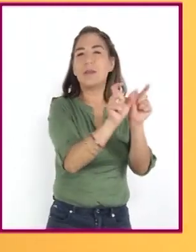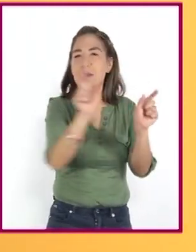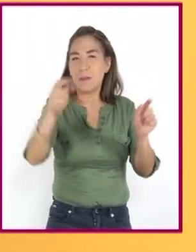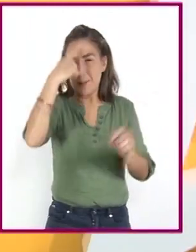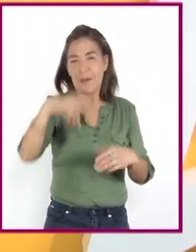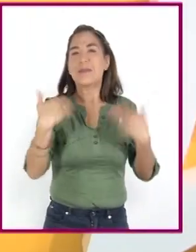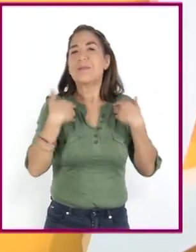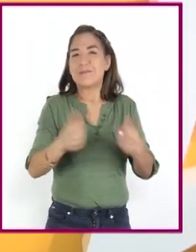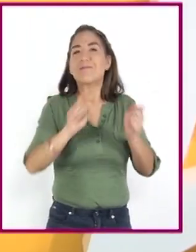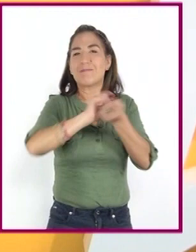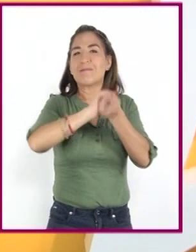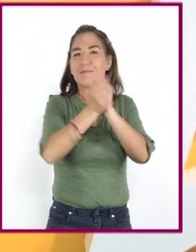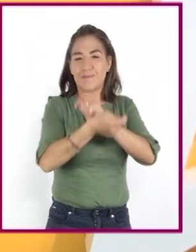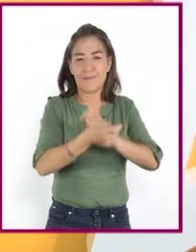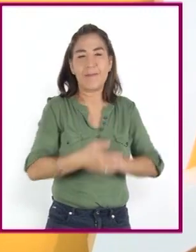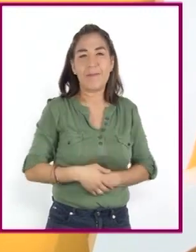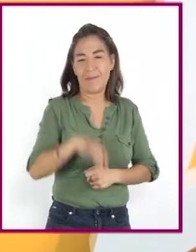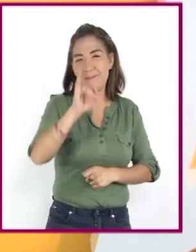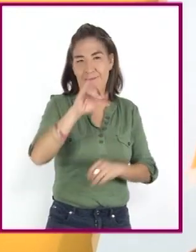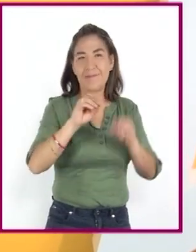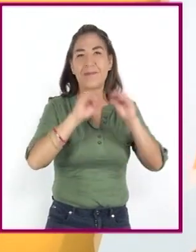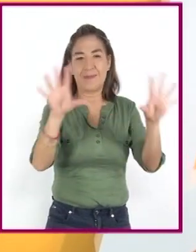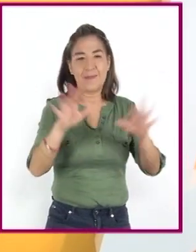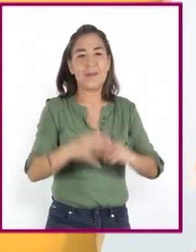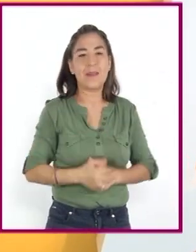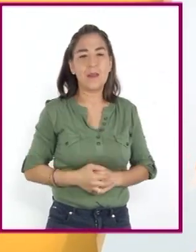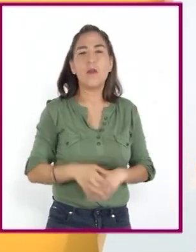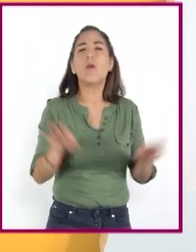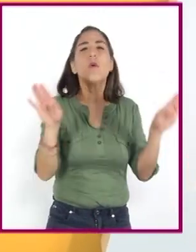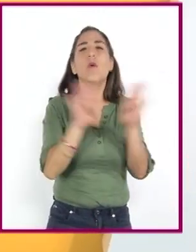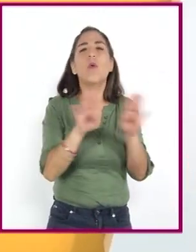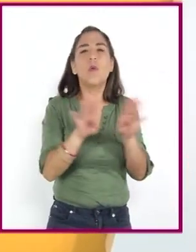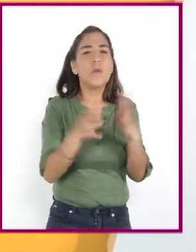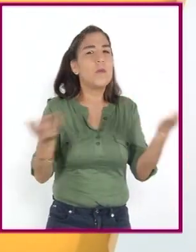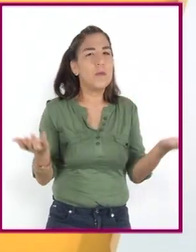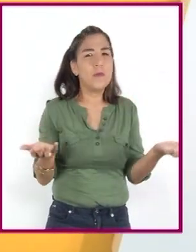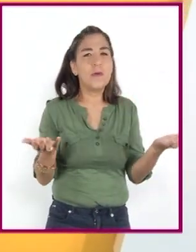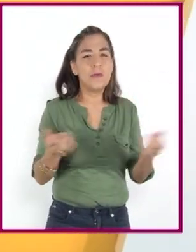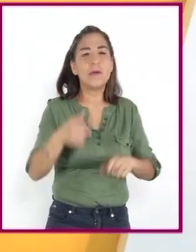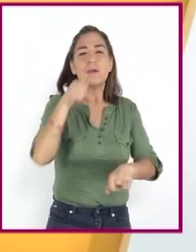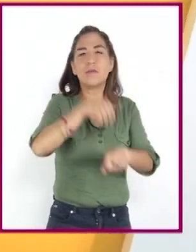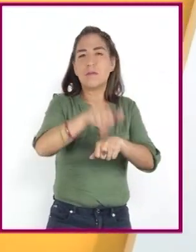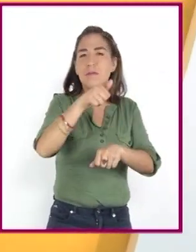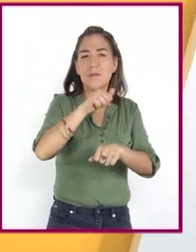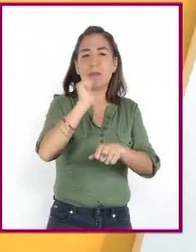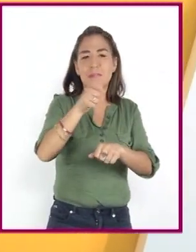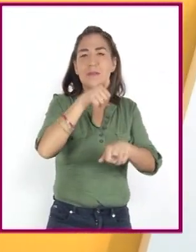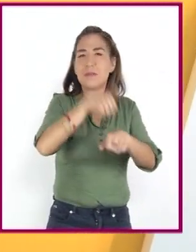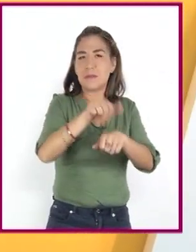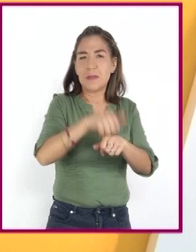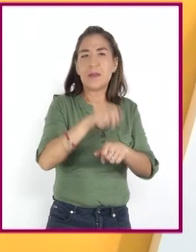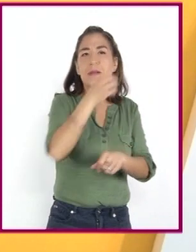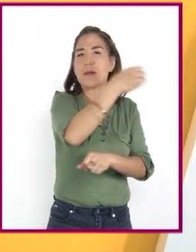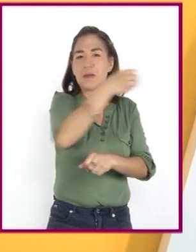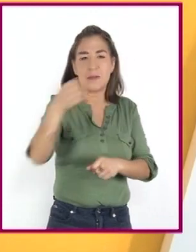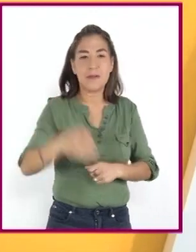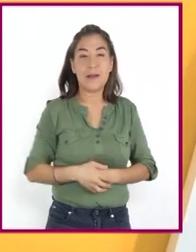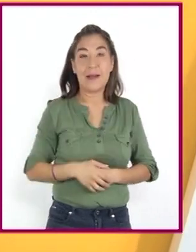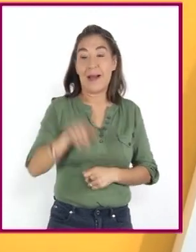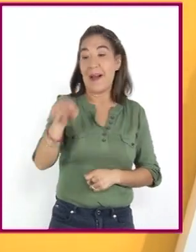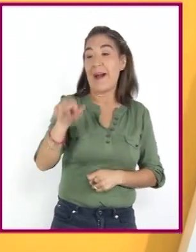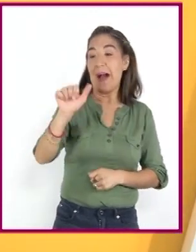maestra? Claro. ¿Cómo podríamos traducir el siguiente enunciado? La edad de